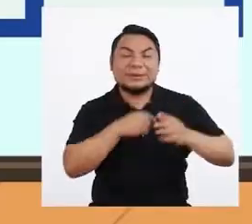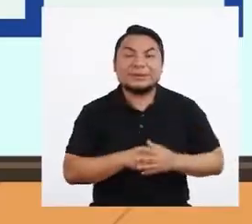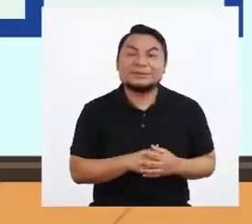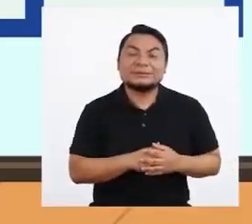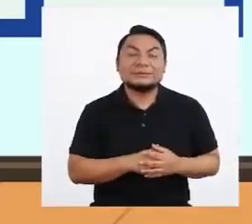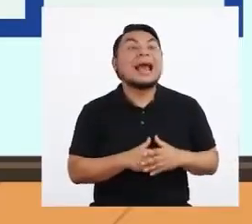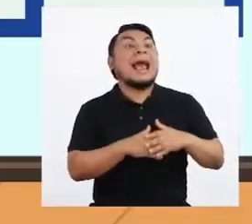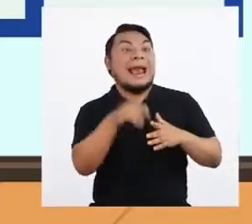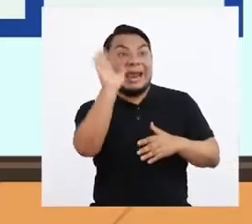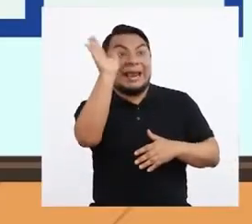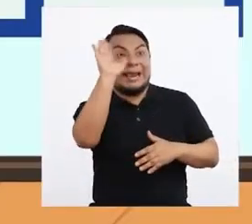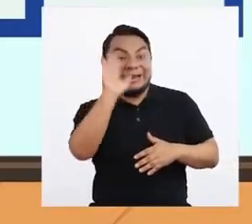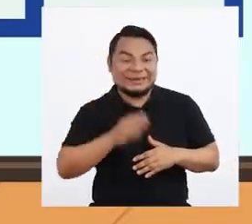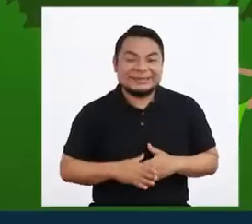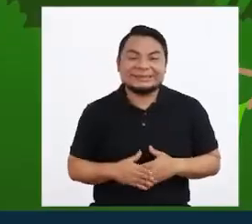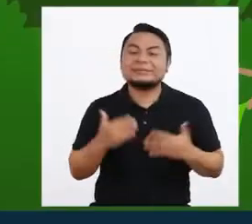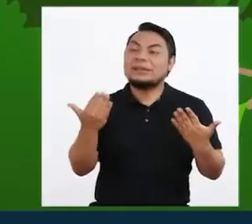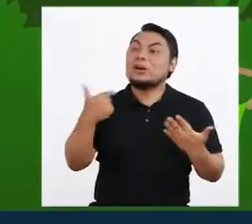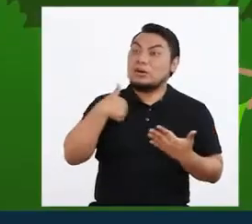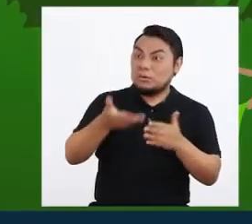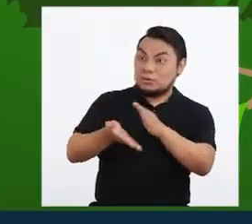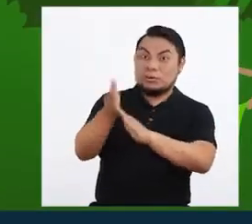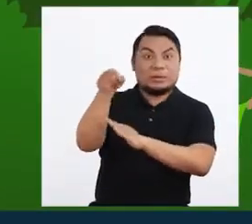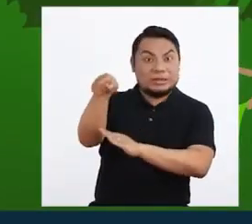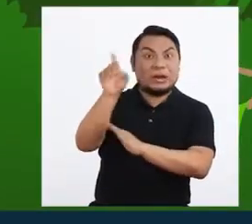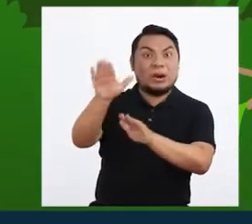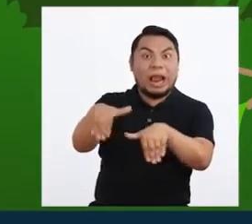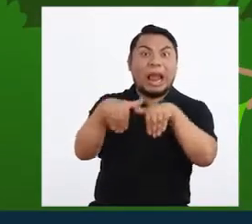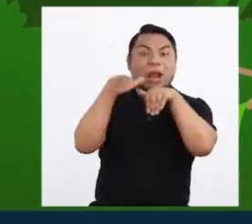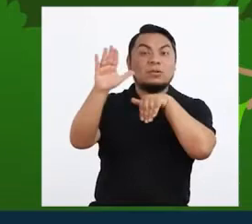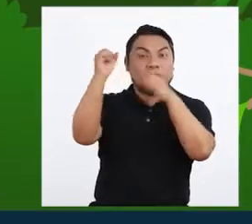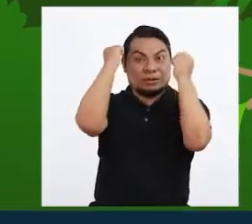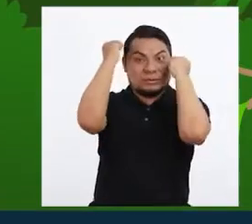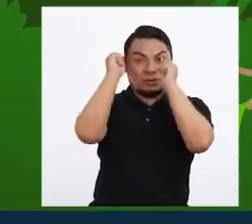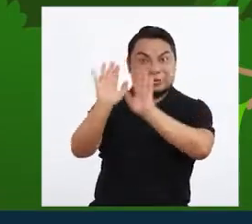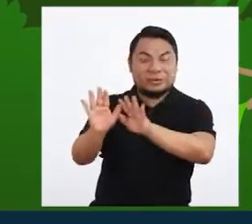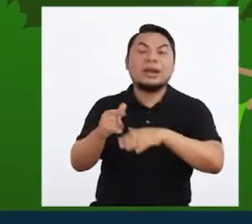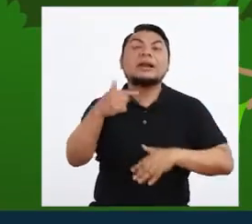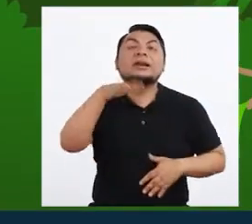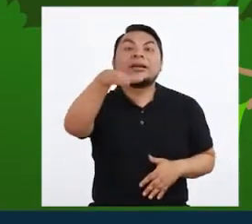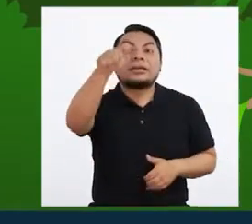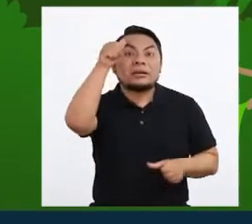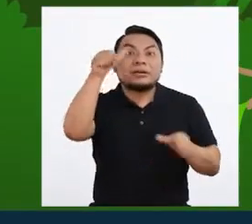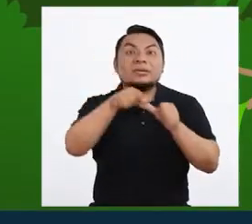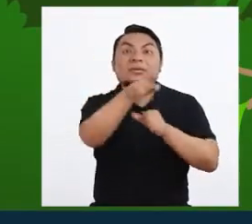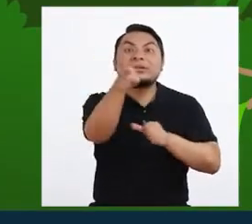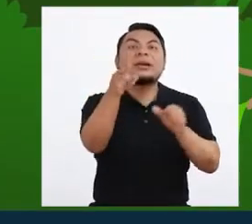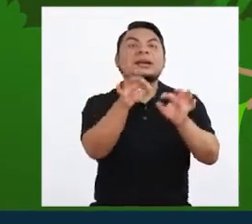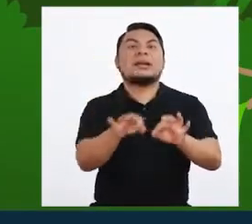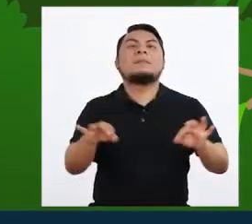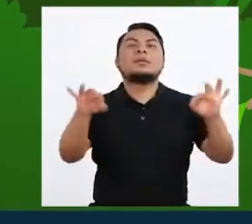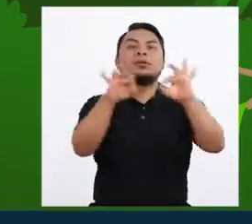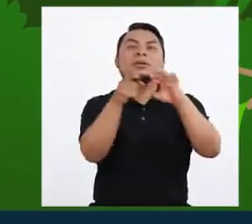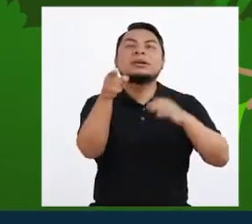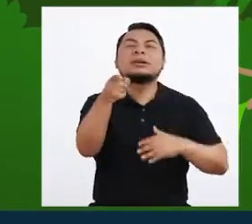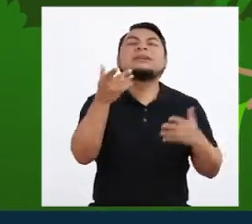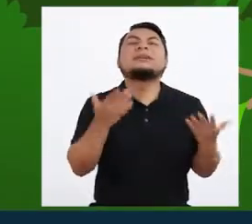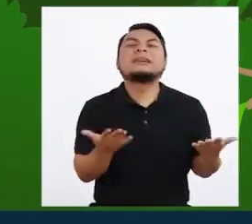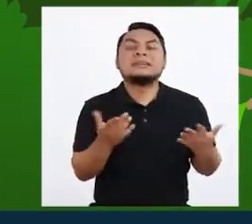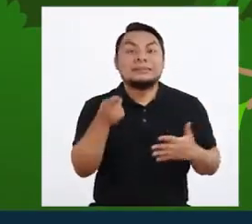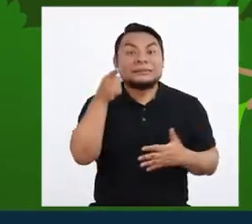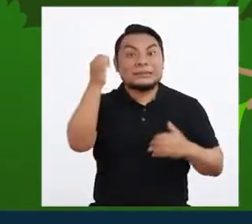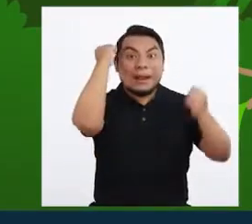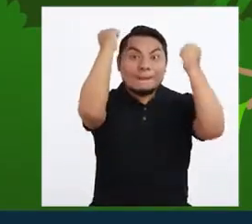amigos. ¡Ah! ¡Adiós! Mientras Chancay se da su baño, quiero recordarles lo importante que